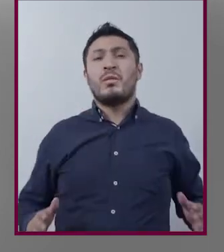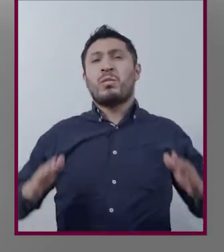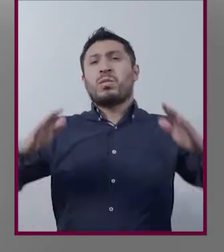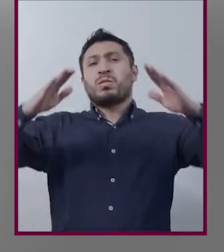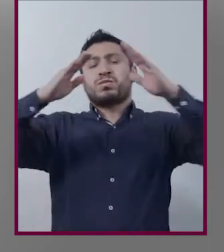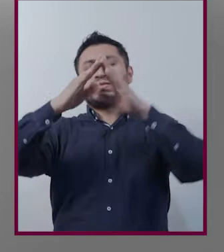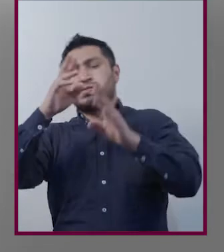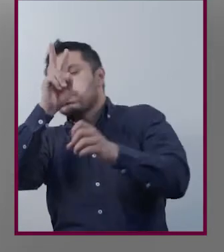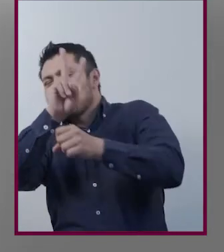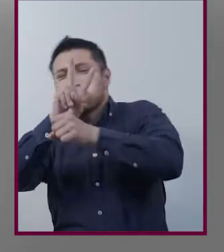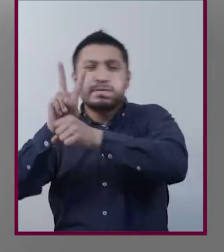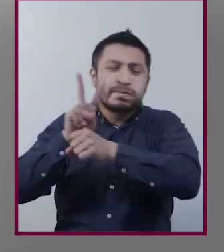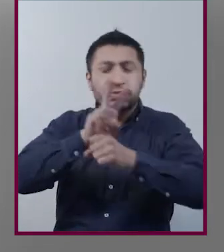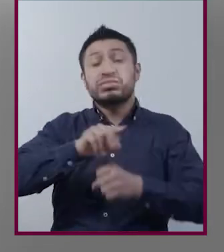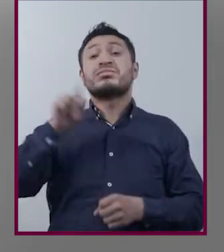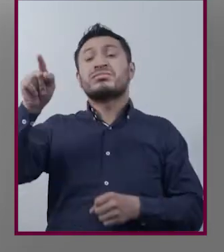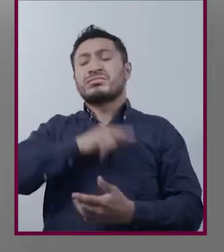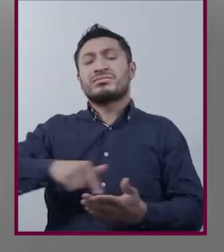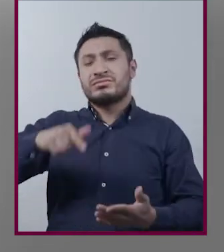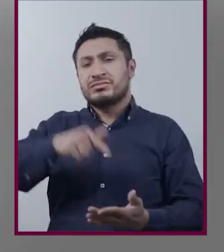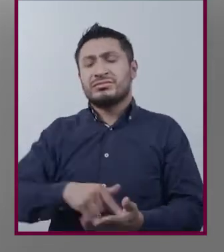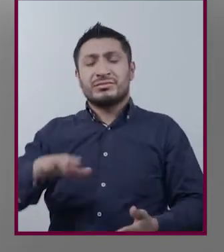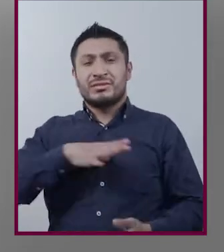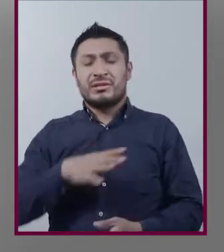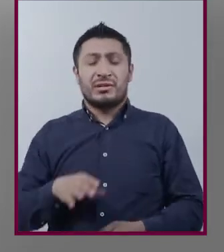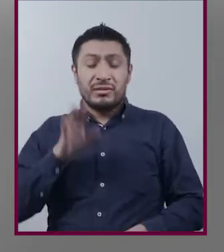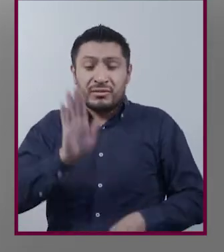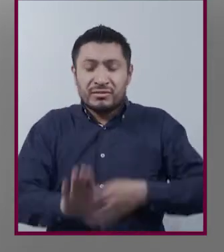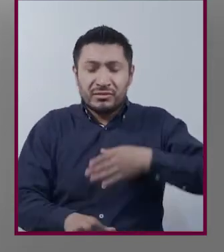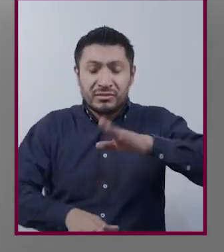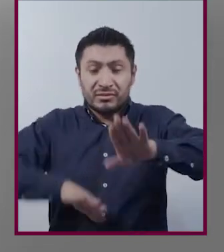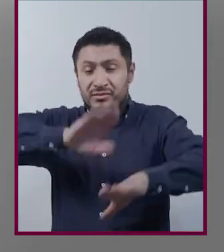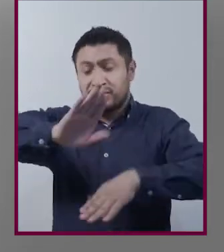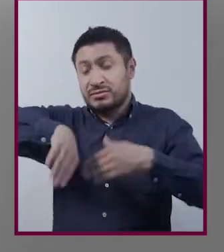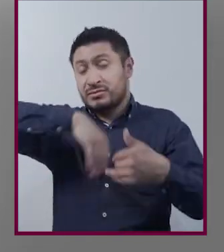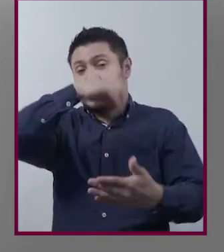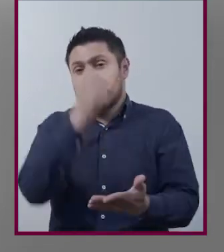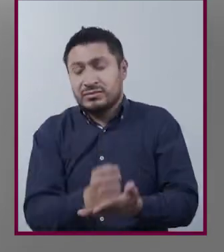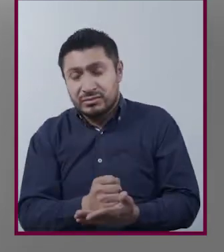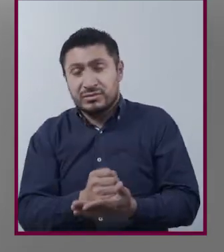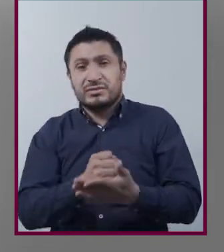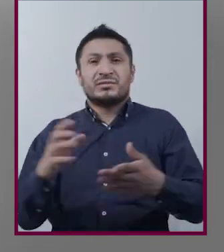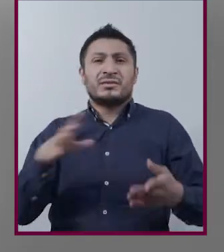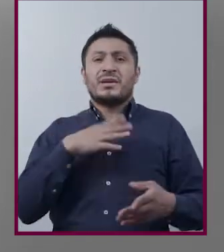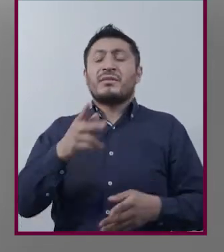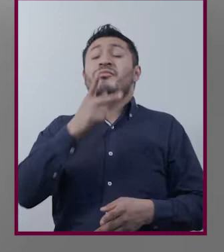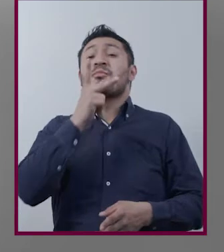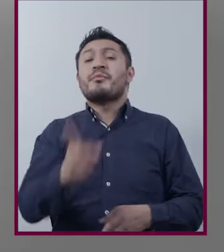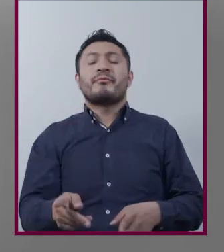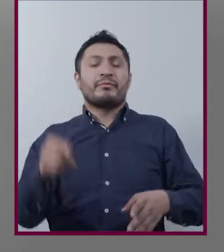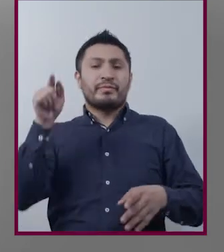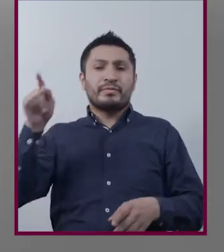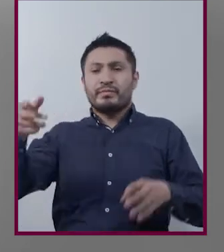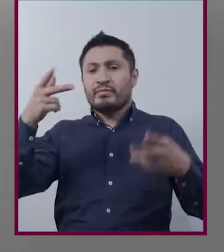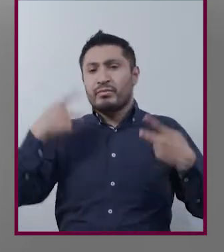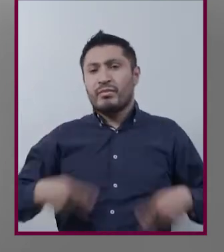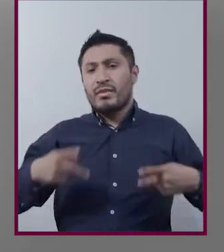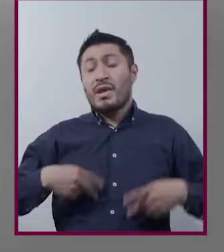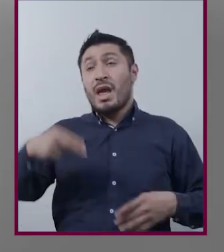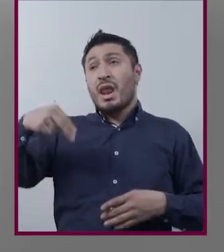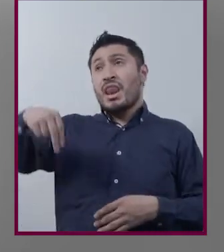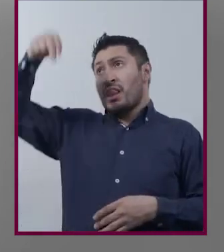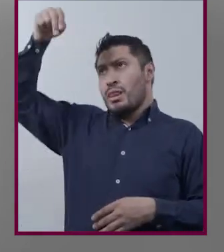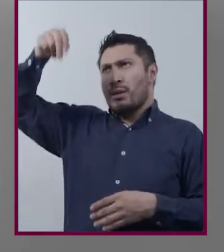Espía. Allí donde han quedado frescas las pisadas y testereando entre las peñas las palabras de aquellos hombres del